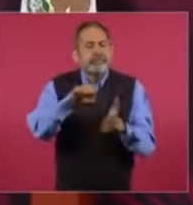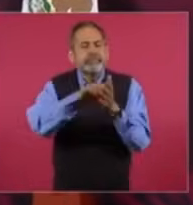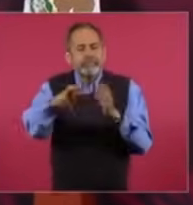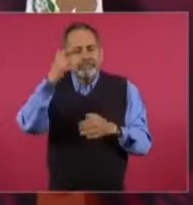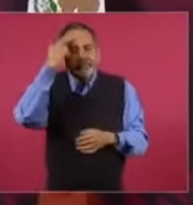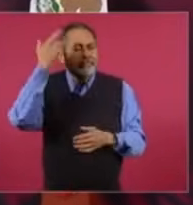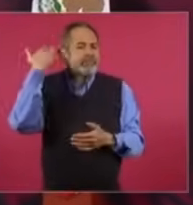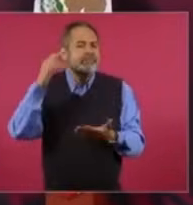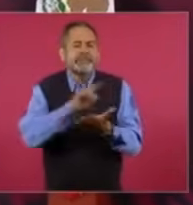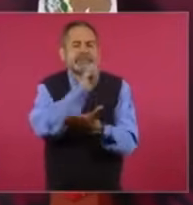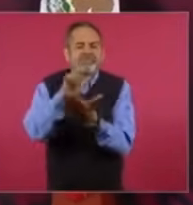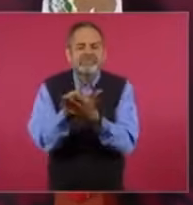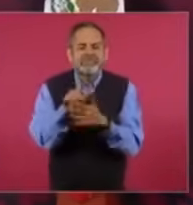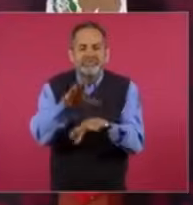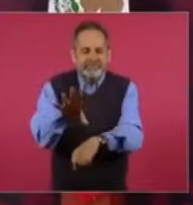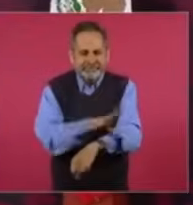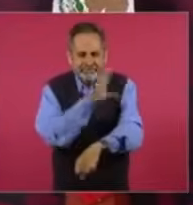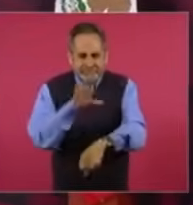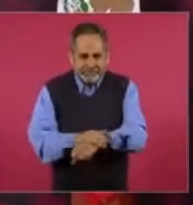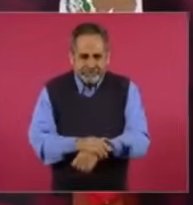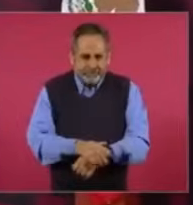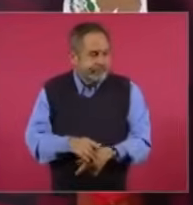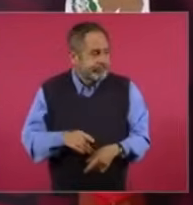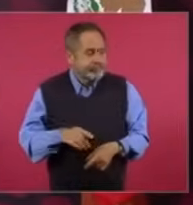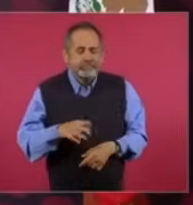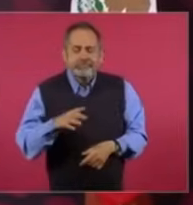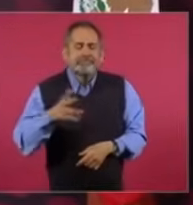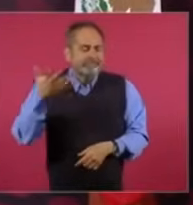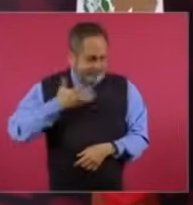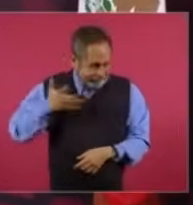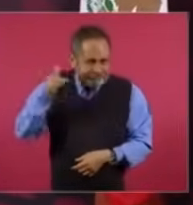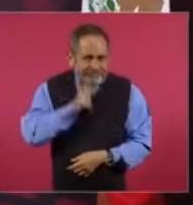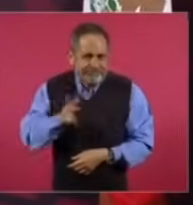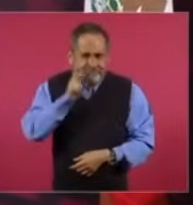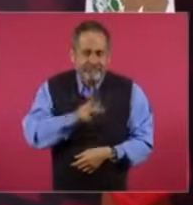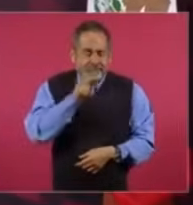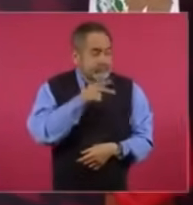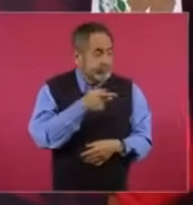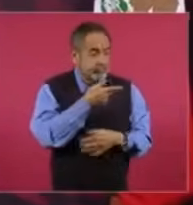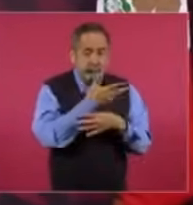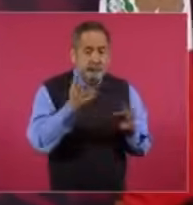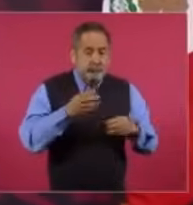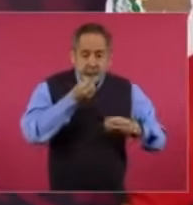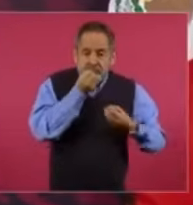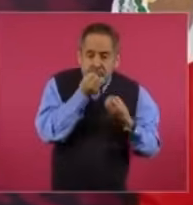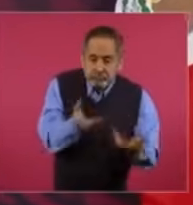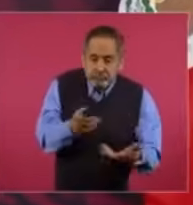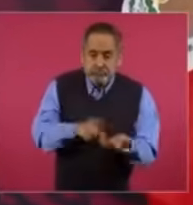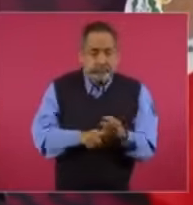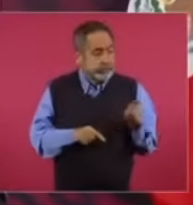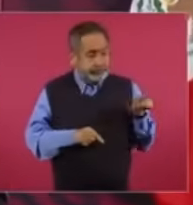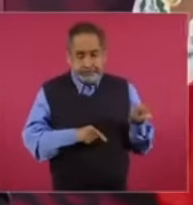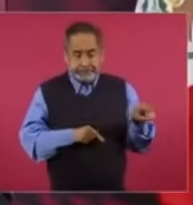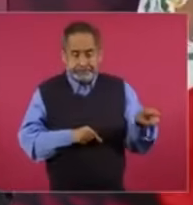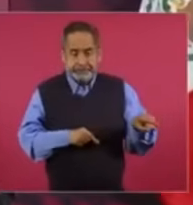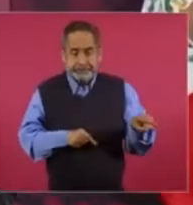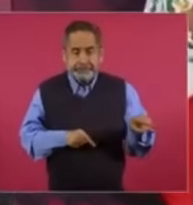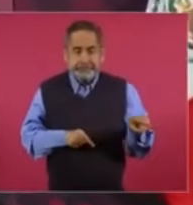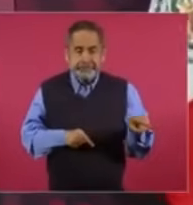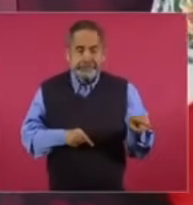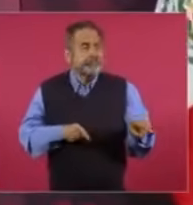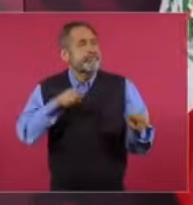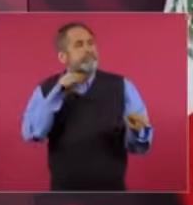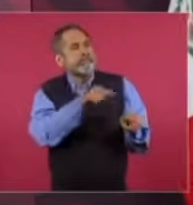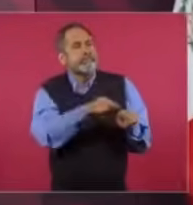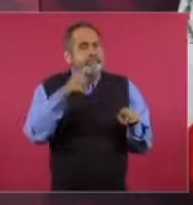demostrado. Hay pruebas. Lo declaró el que se